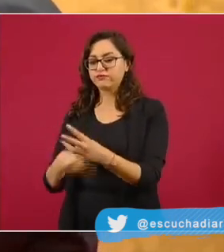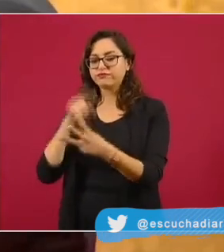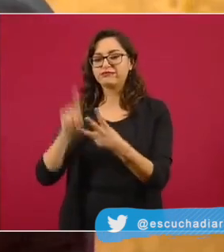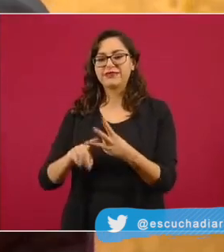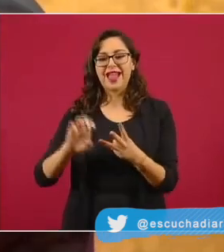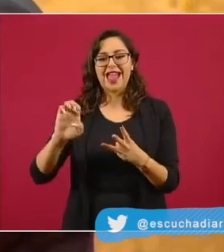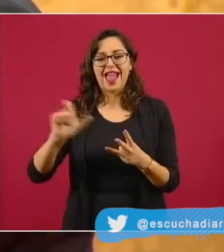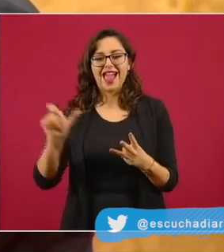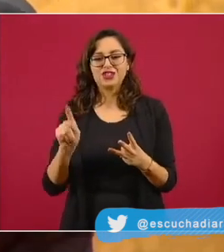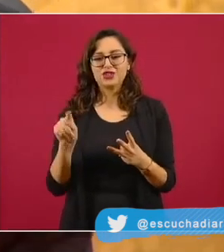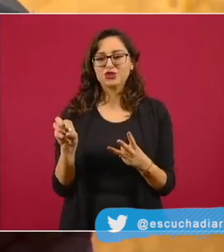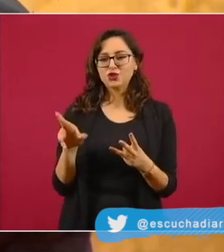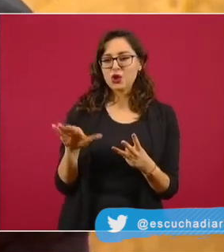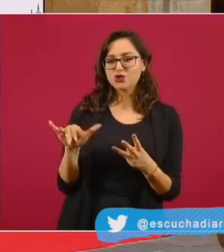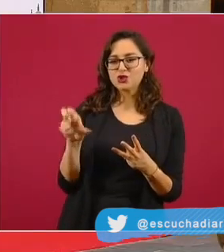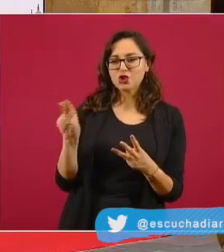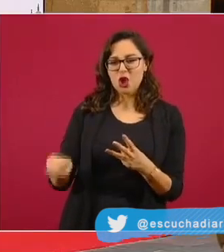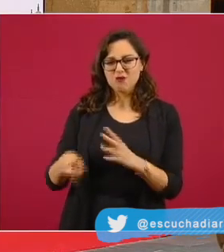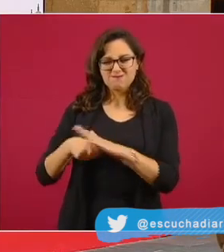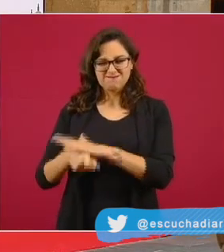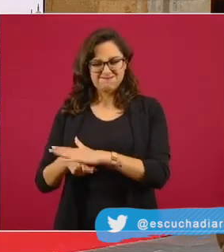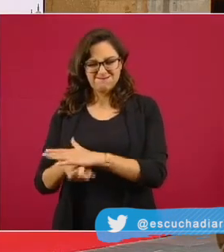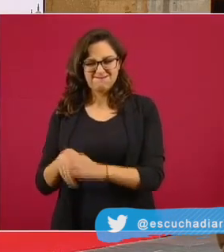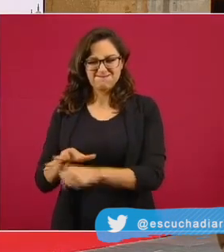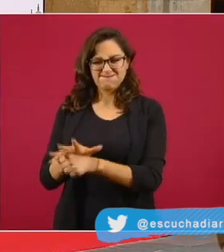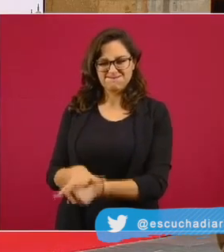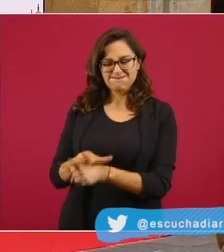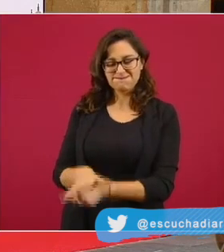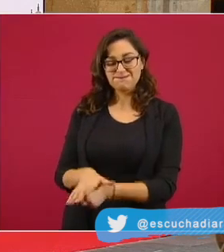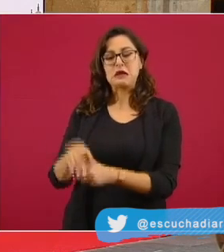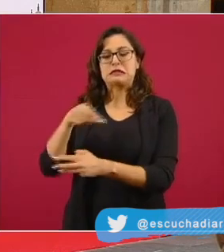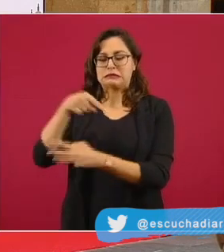que han aumentado en 3.8%,